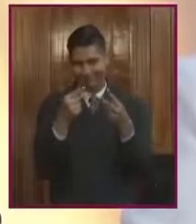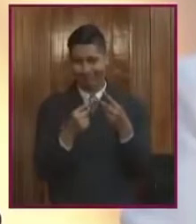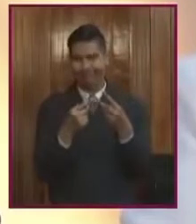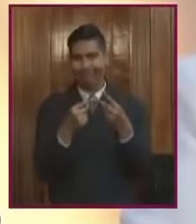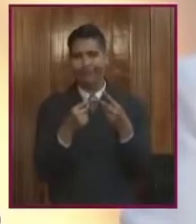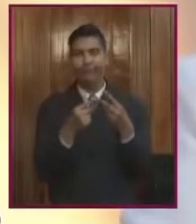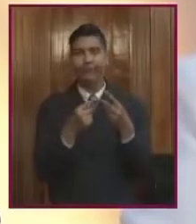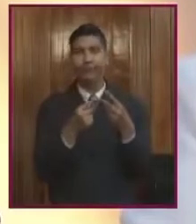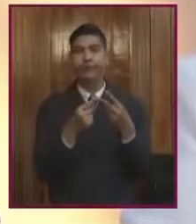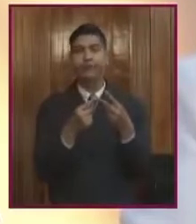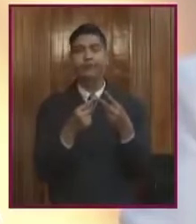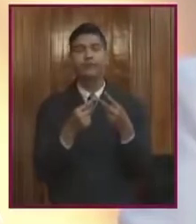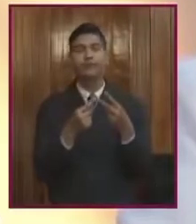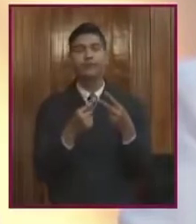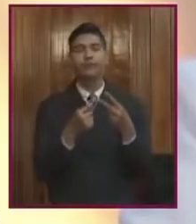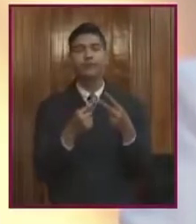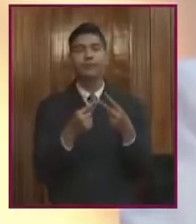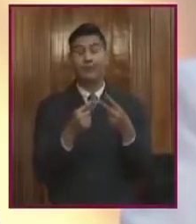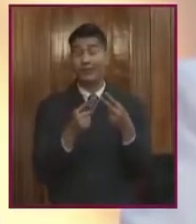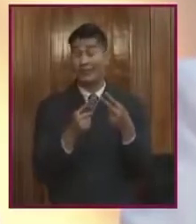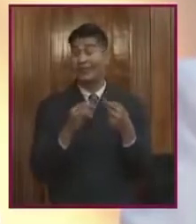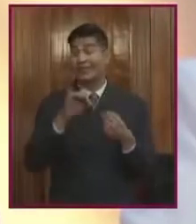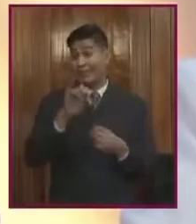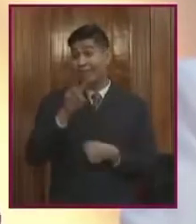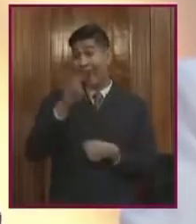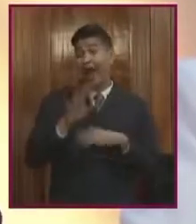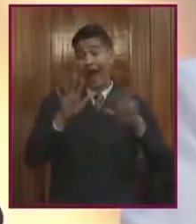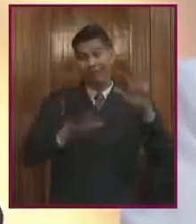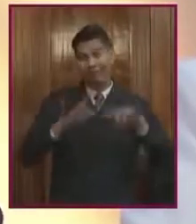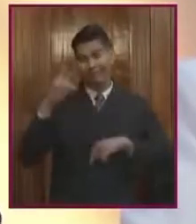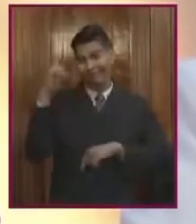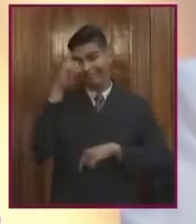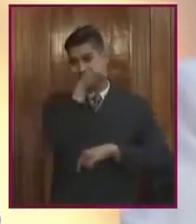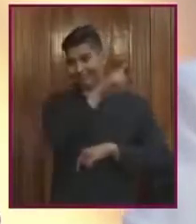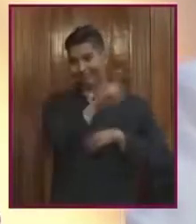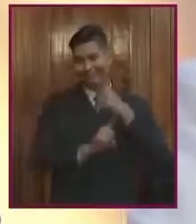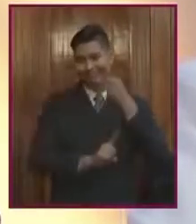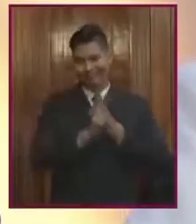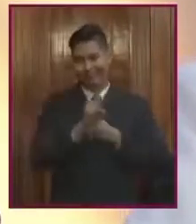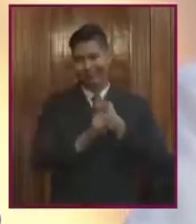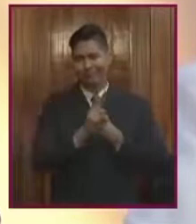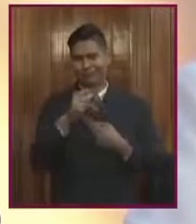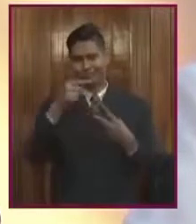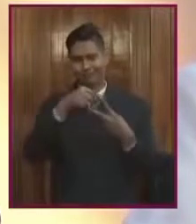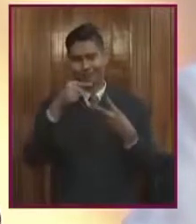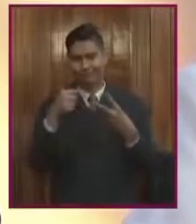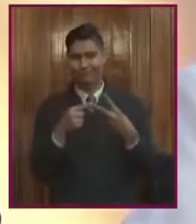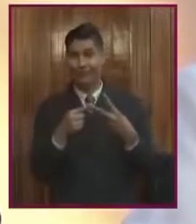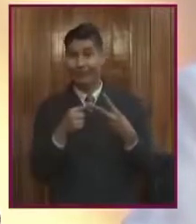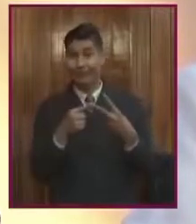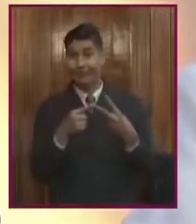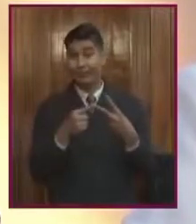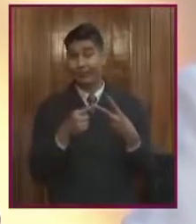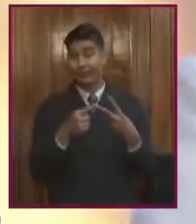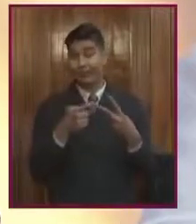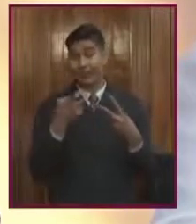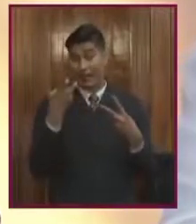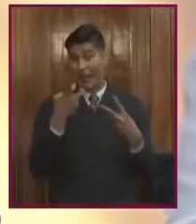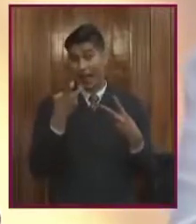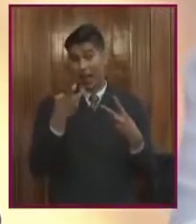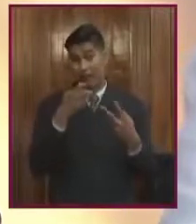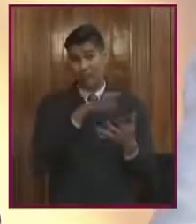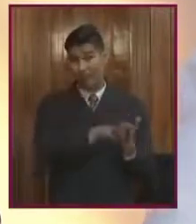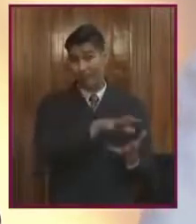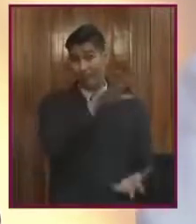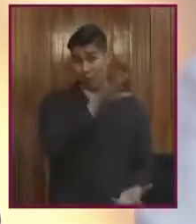que enfrentamos en esta tarea. He elegido dos grandes retos porque los considero relevantes, no porque